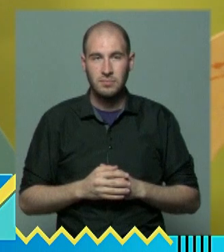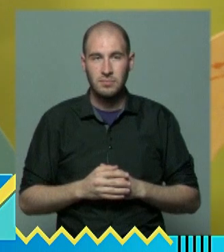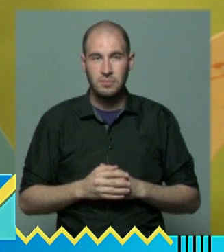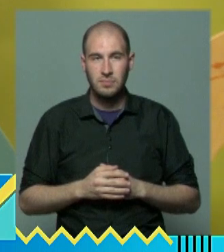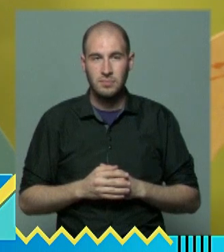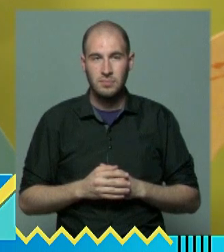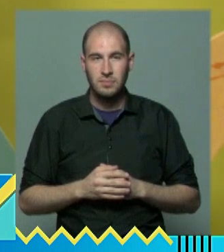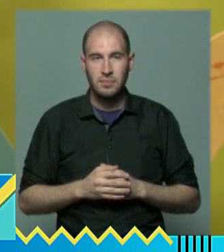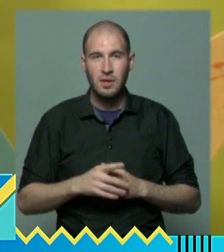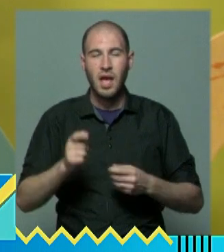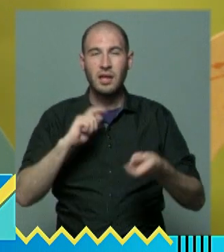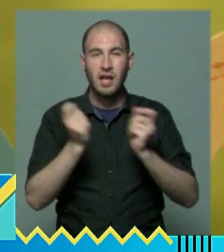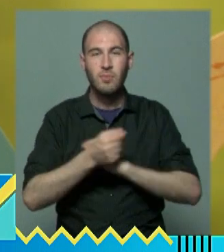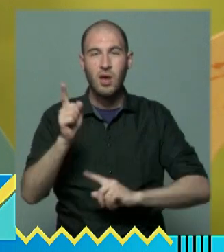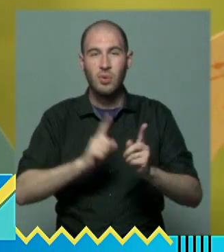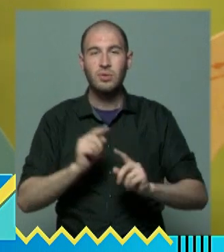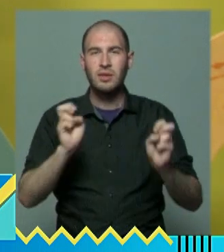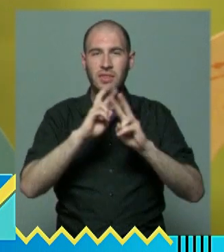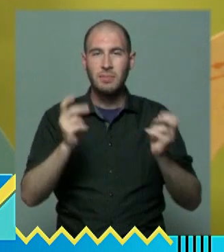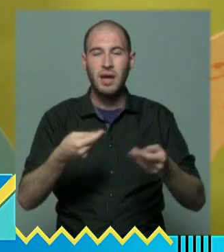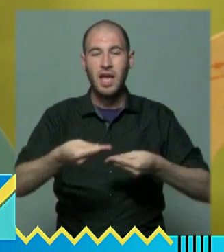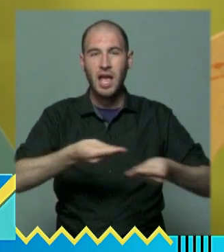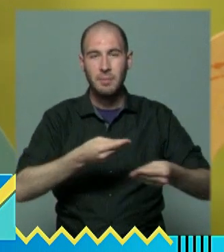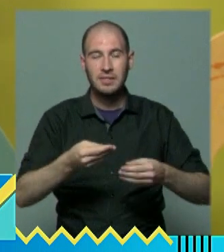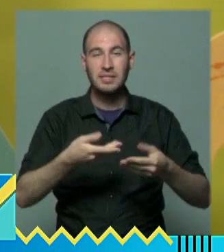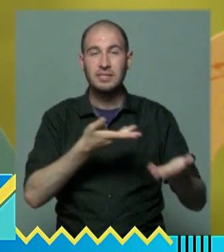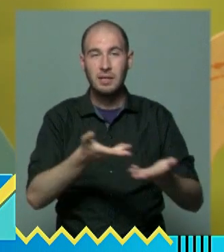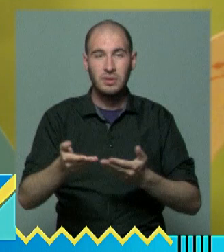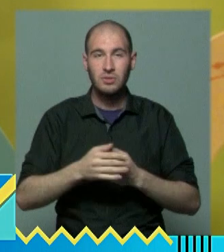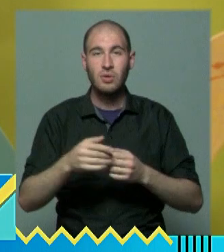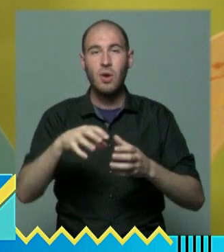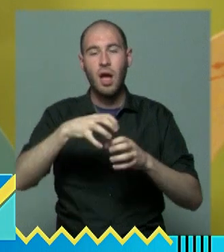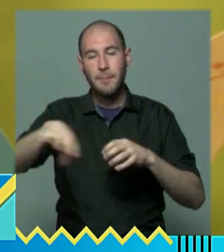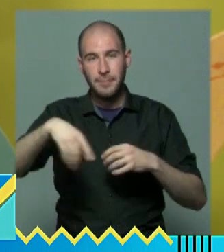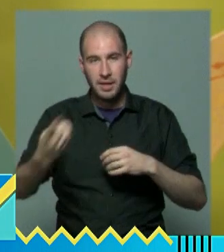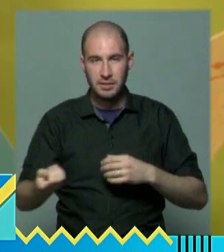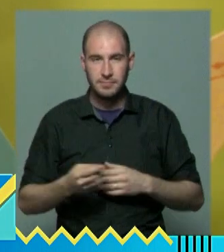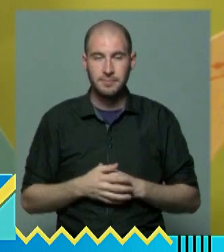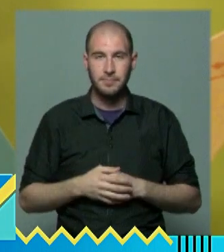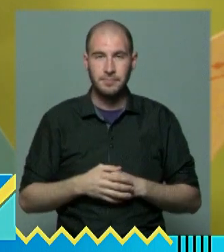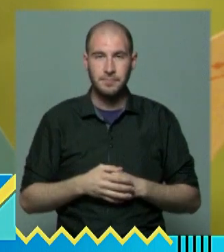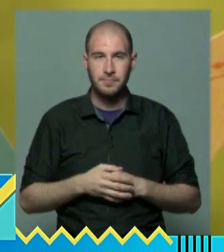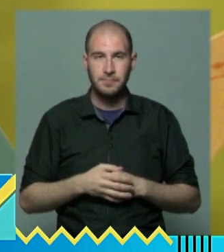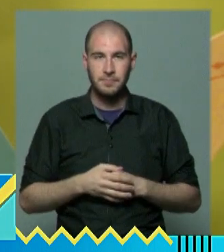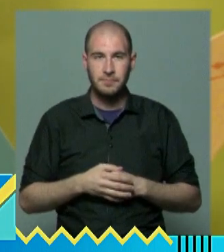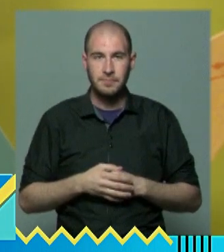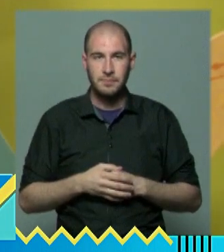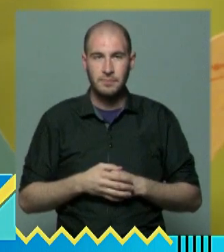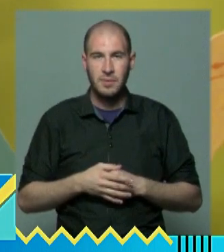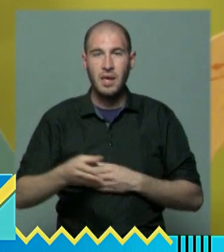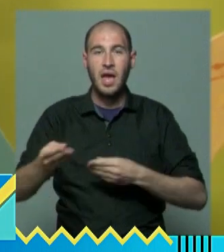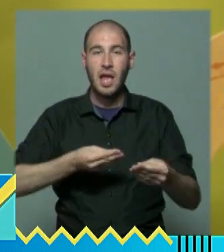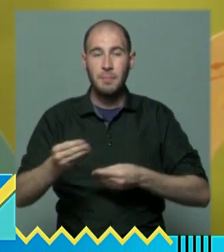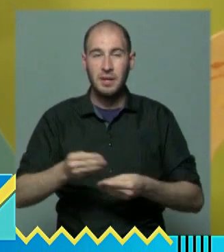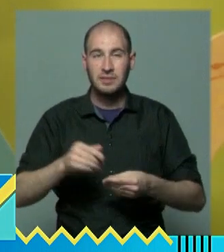Hay algunas modificaciones vinculadas a las empresas que tienen servicios de terceros, en el cual la empresa